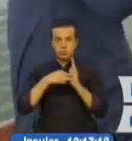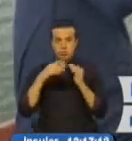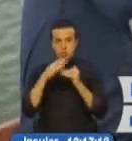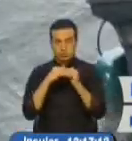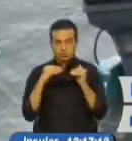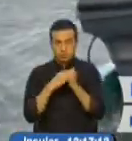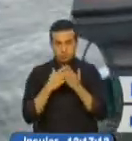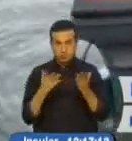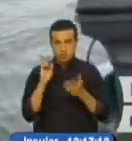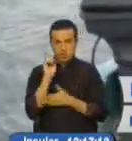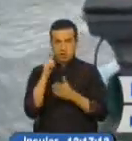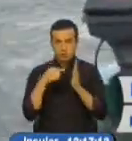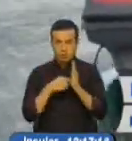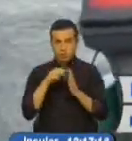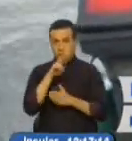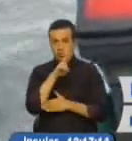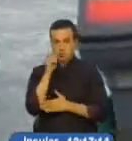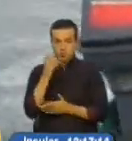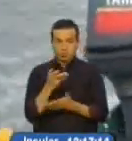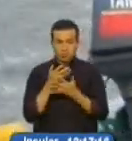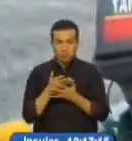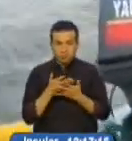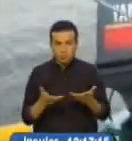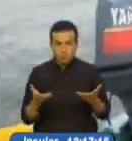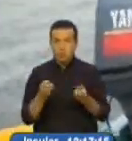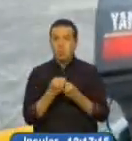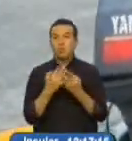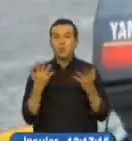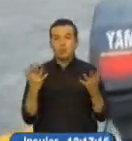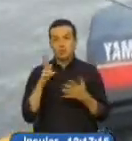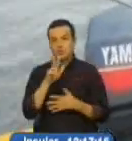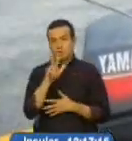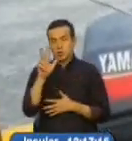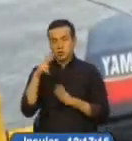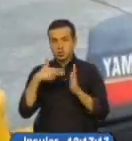$1.372.000 y 1.200 sacos de balanceado, valorado en